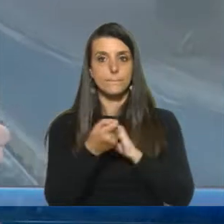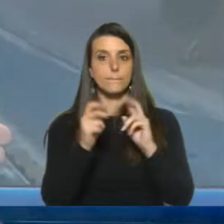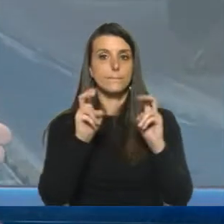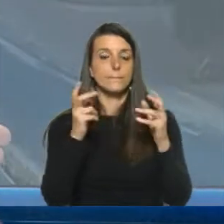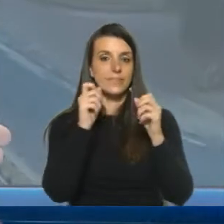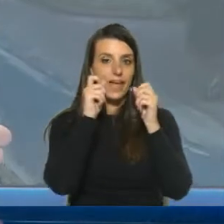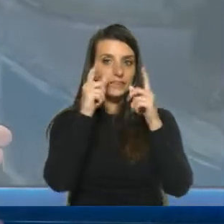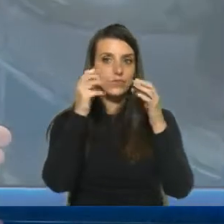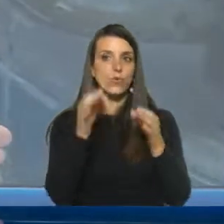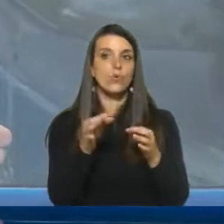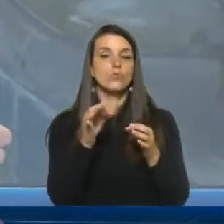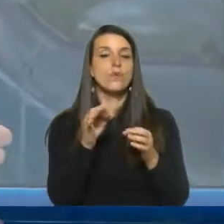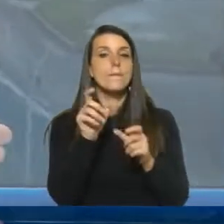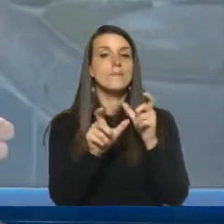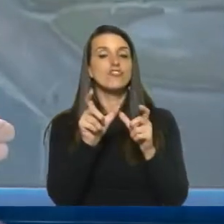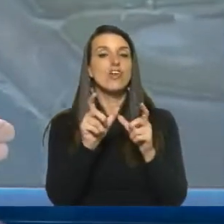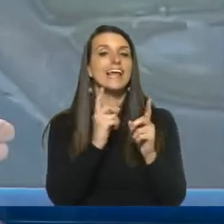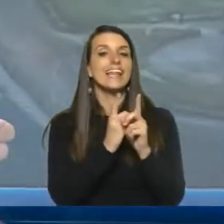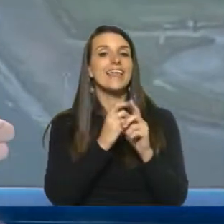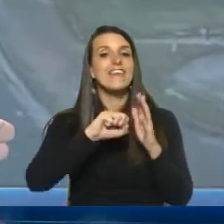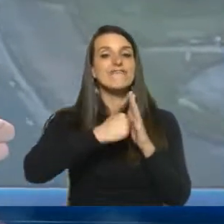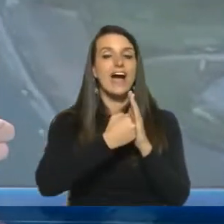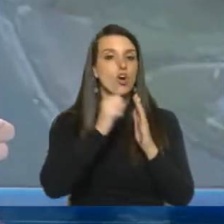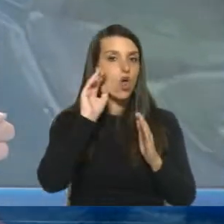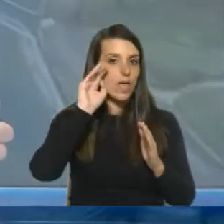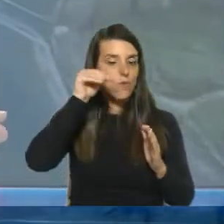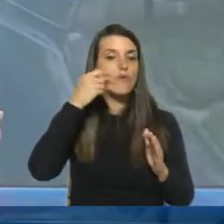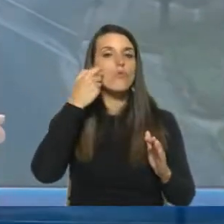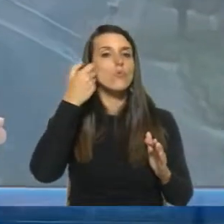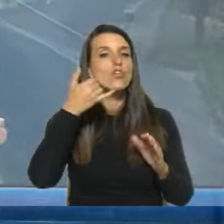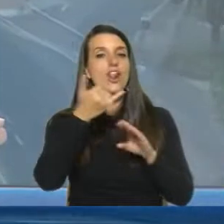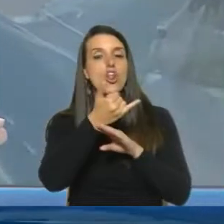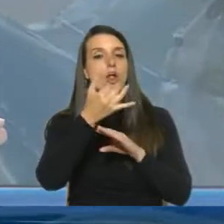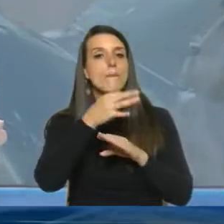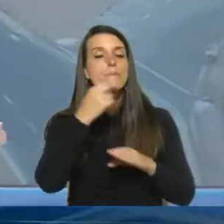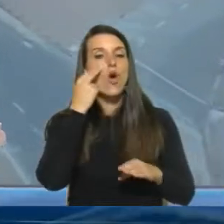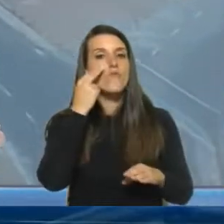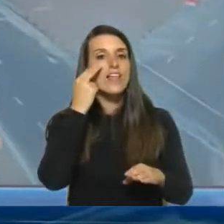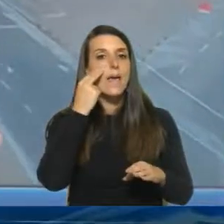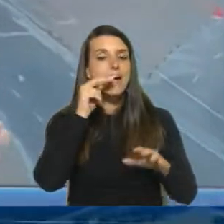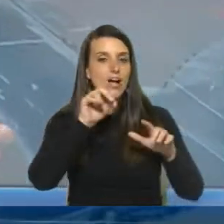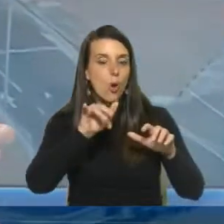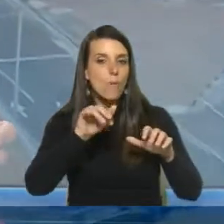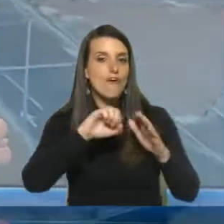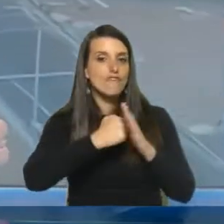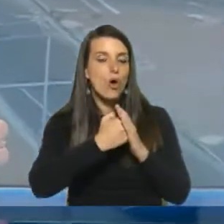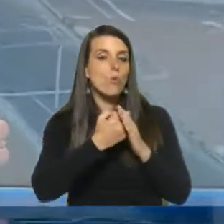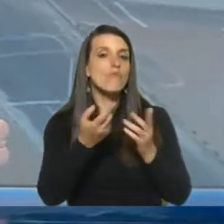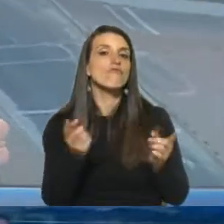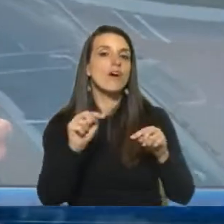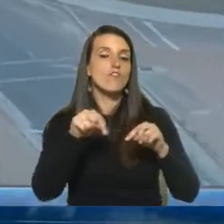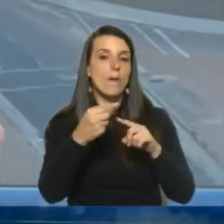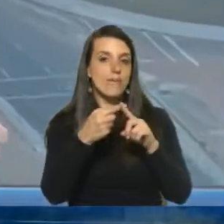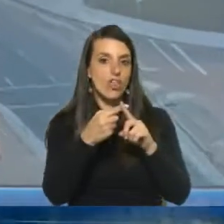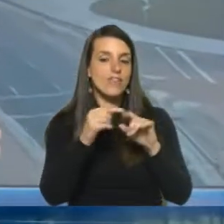y atención a los clientes del Banco República tras resolver la falla que afectó su sistema informático el brou retomó